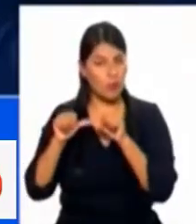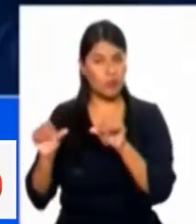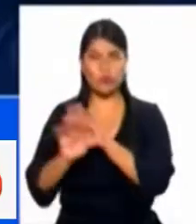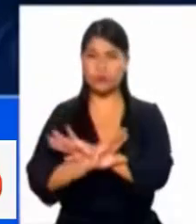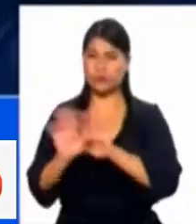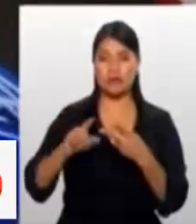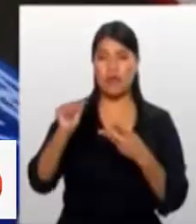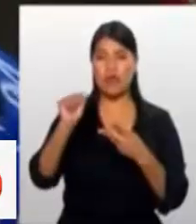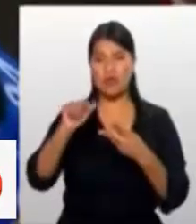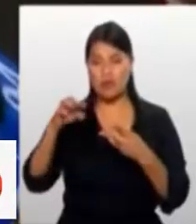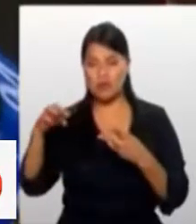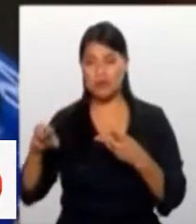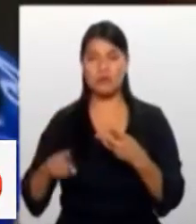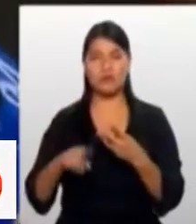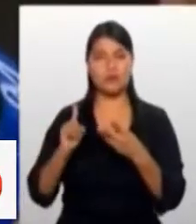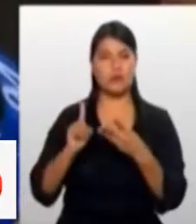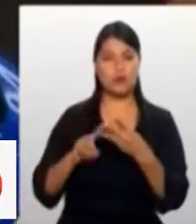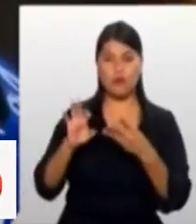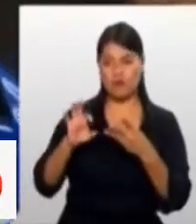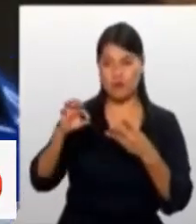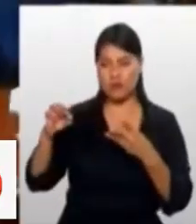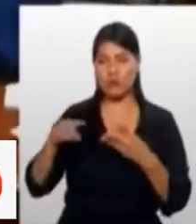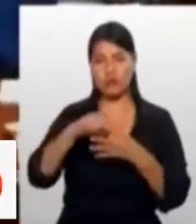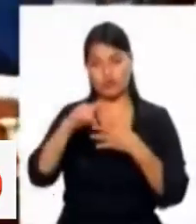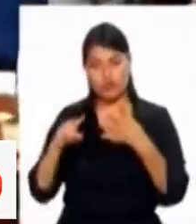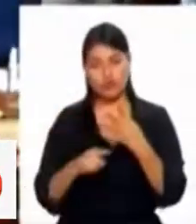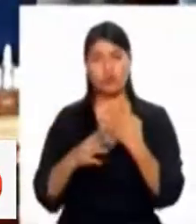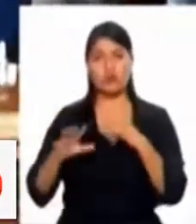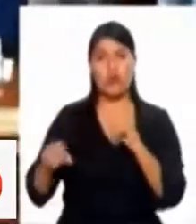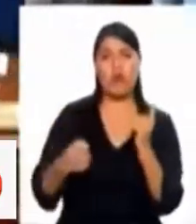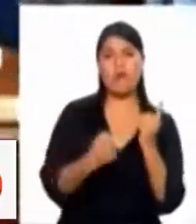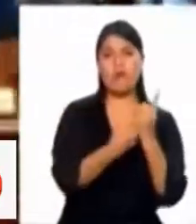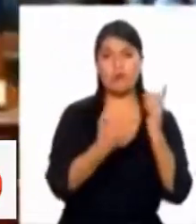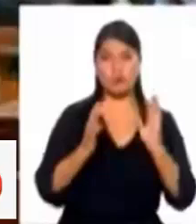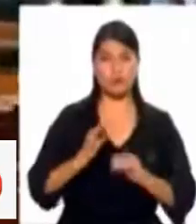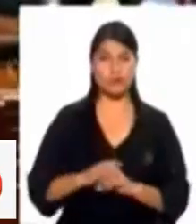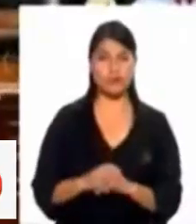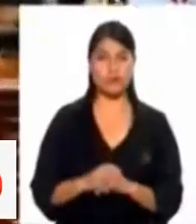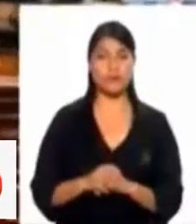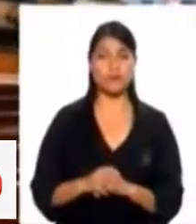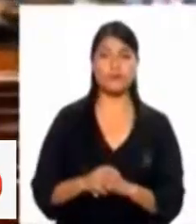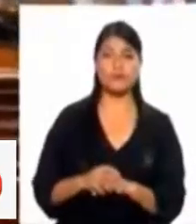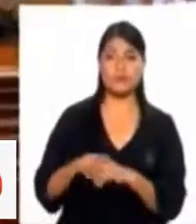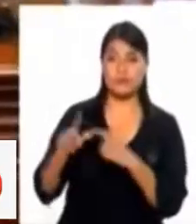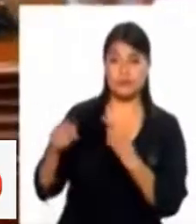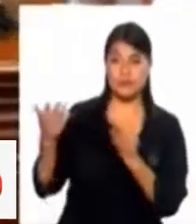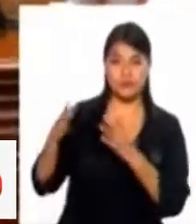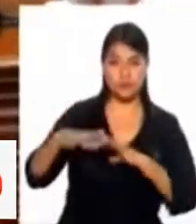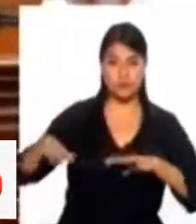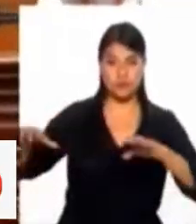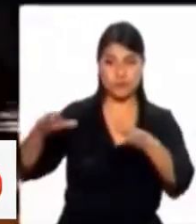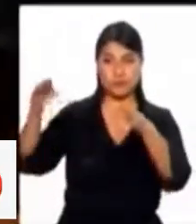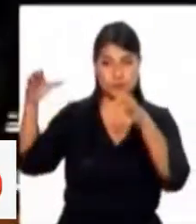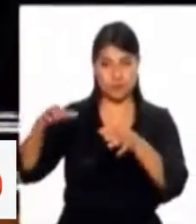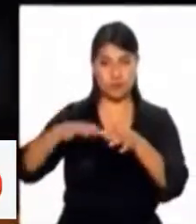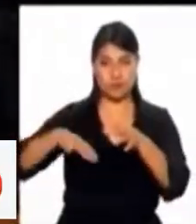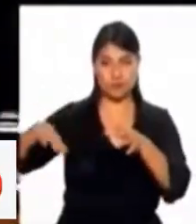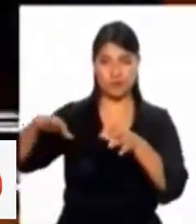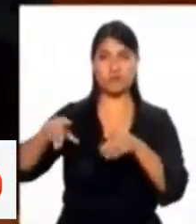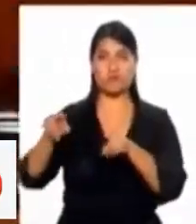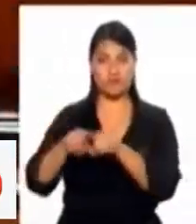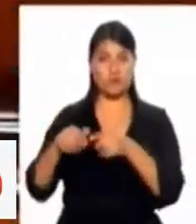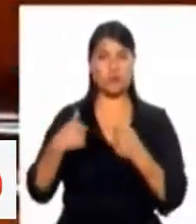presidencia del legislativo. Bueno, amigos, estos cuestionamientos que tiene el presidente del Congreso tiene que ver justamente con la Comisión de